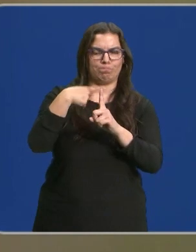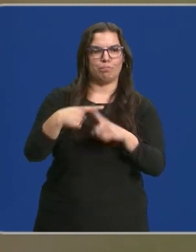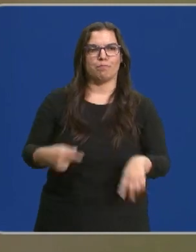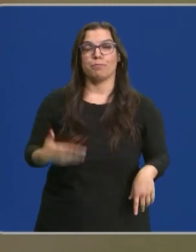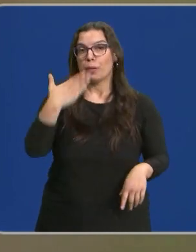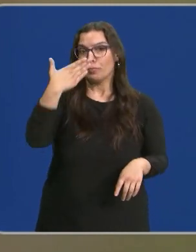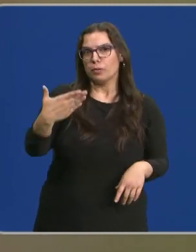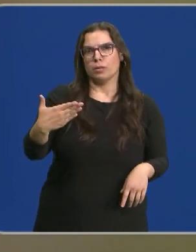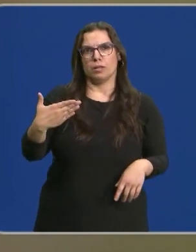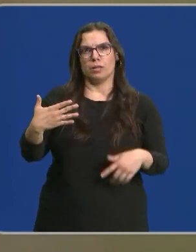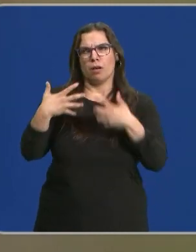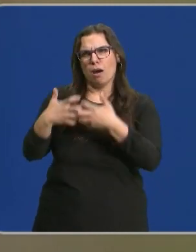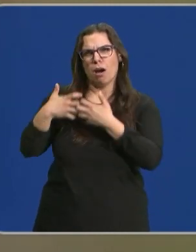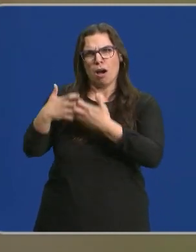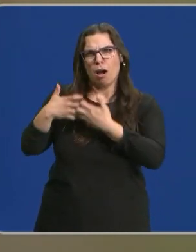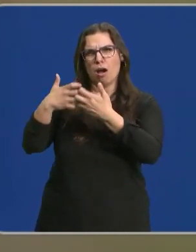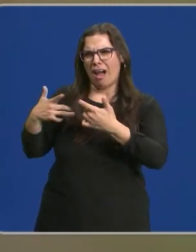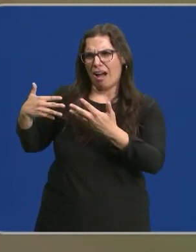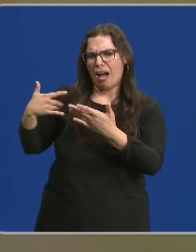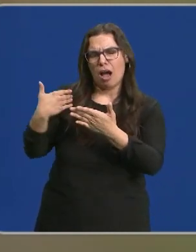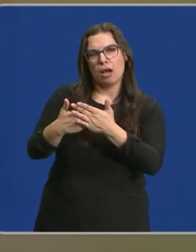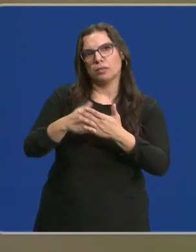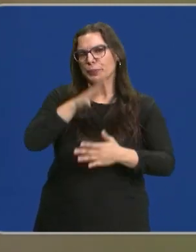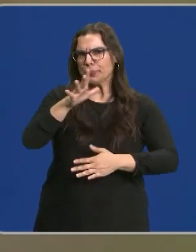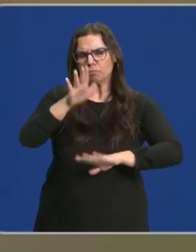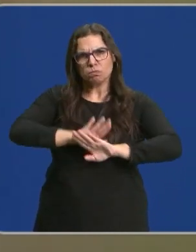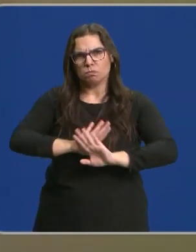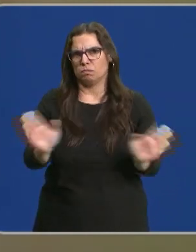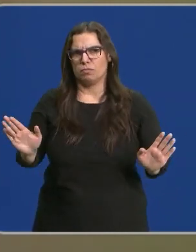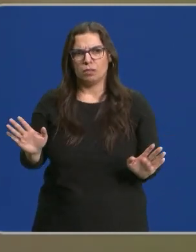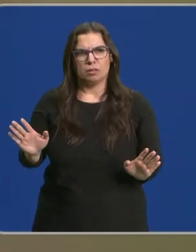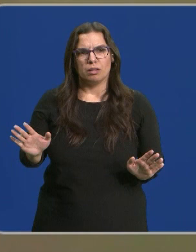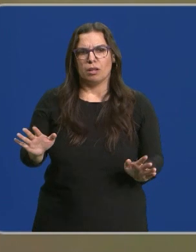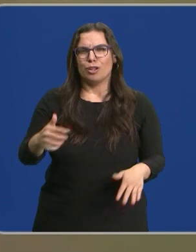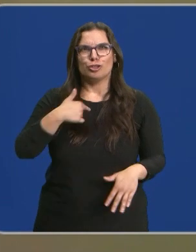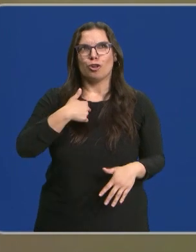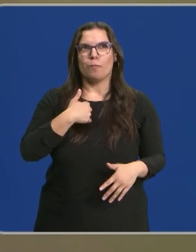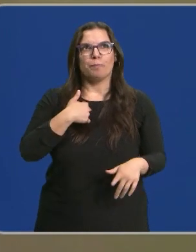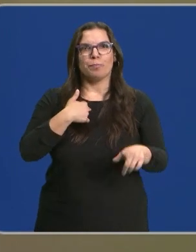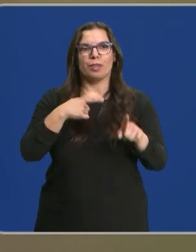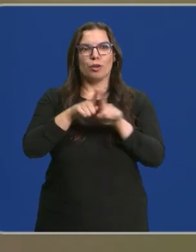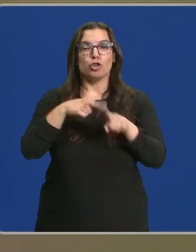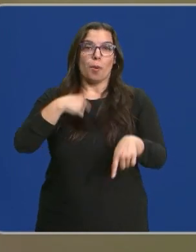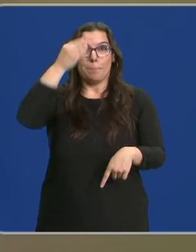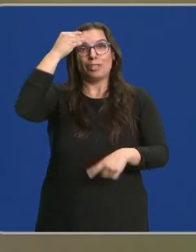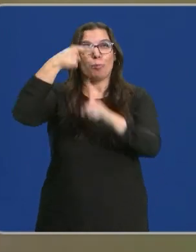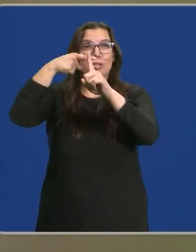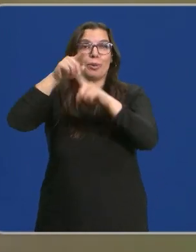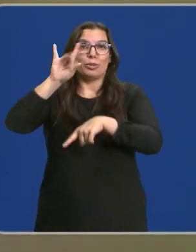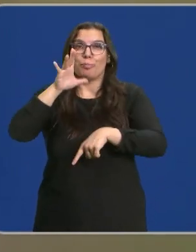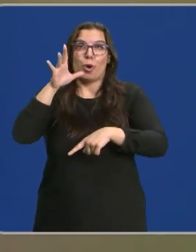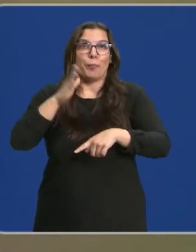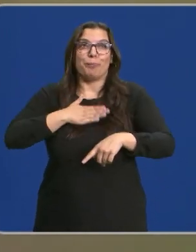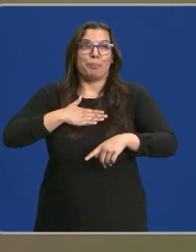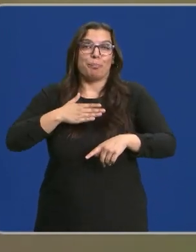La verdad es que el periplo de la talidomida no tiene nombre. Yo no puedo ser una persona soy optimista porque sale